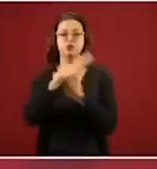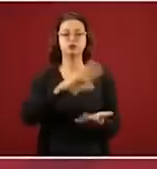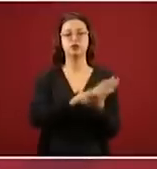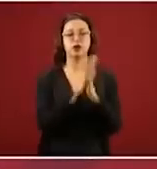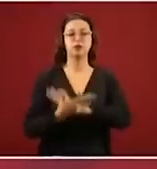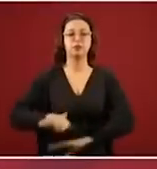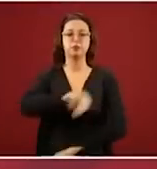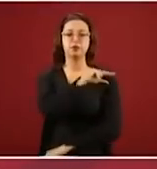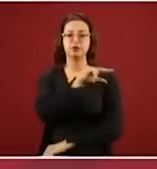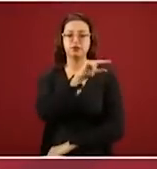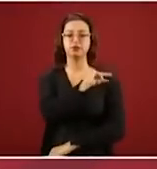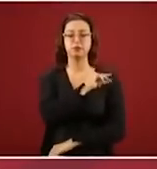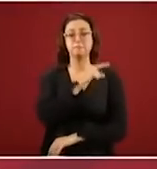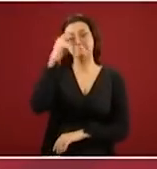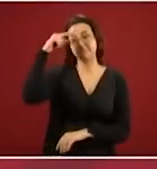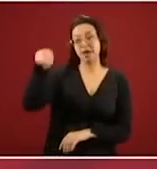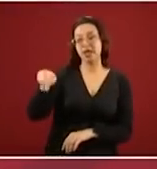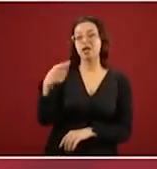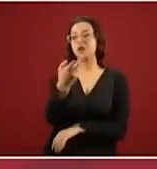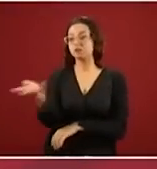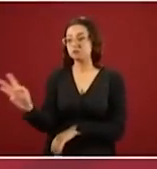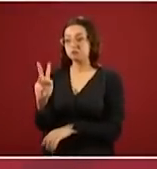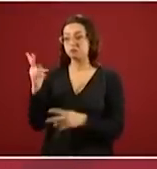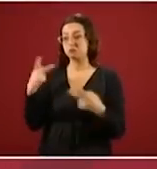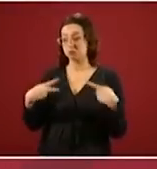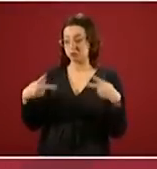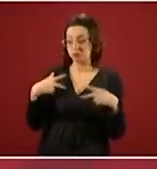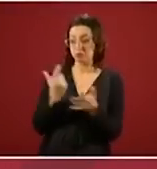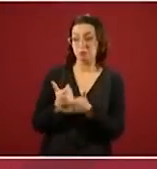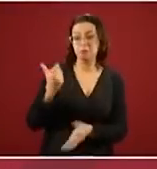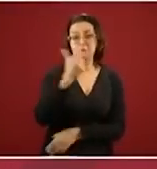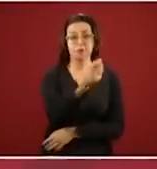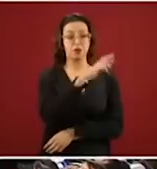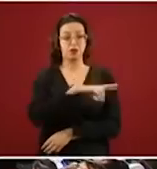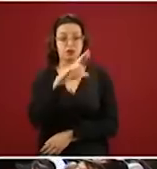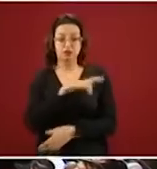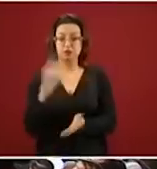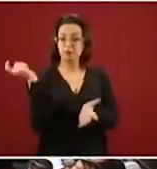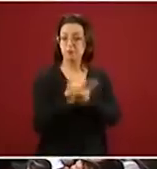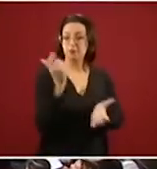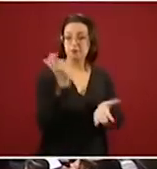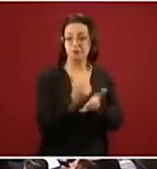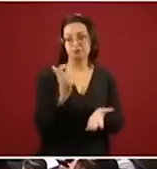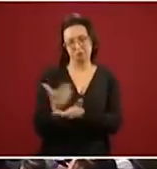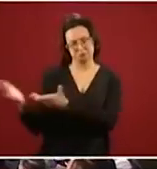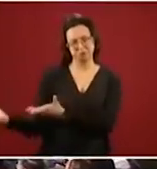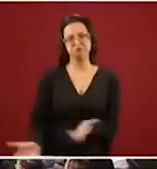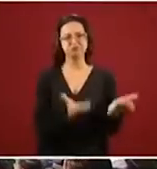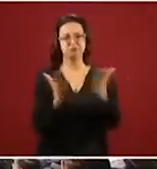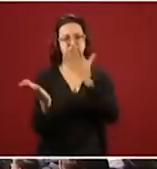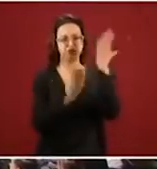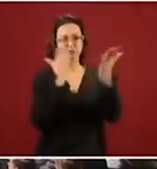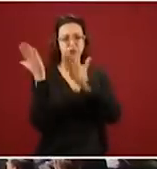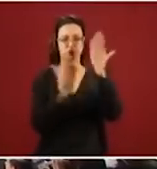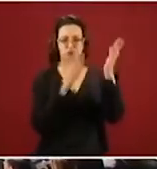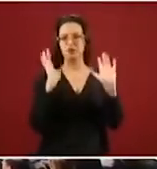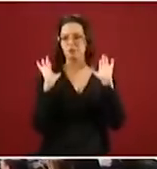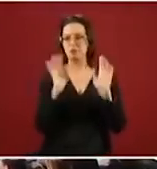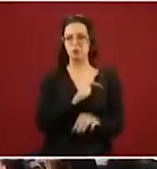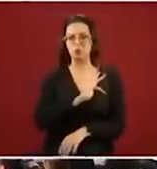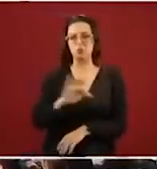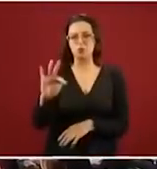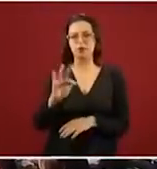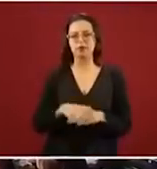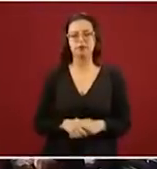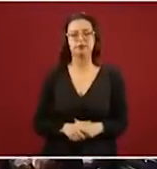a que estudiara el que tuviese para pagar colegiatura así de éste